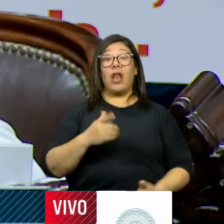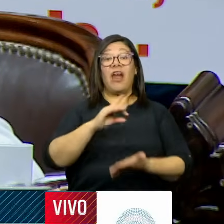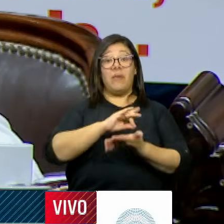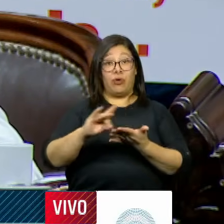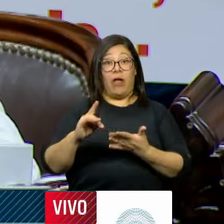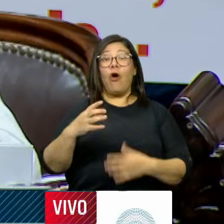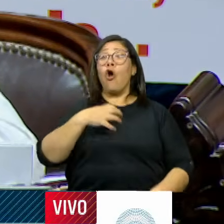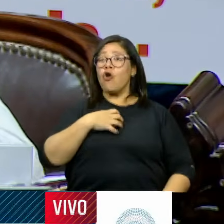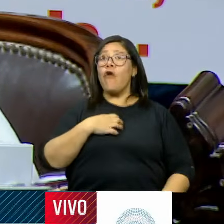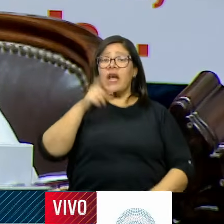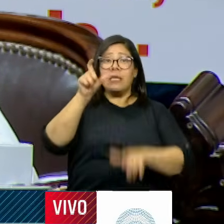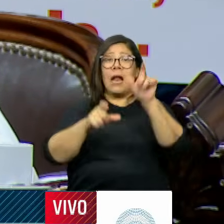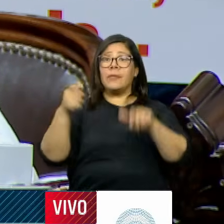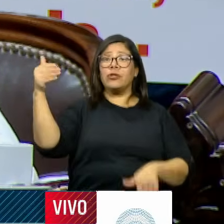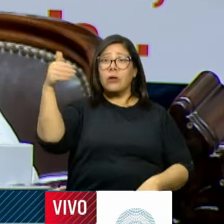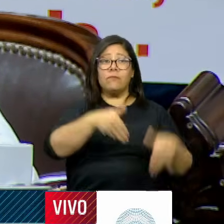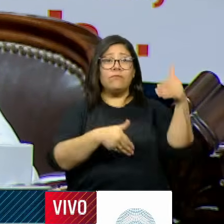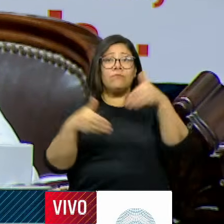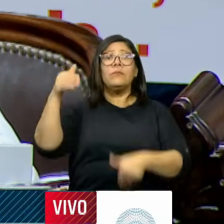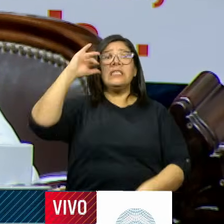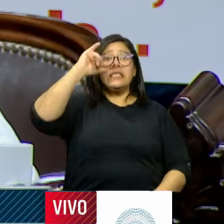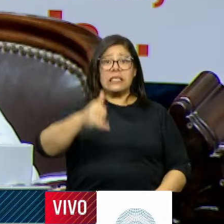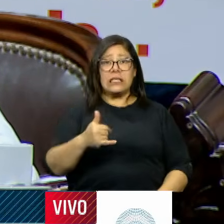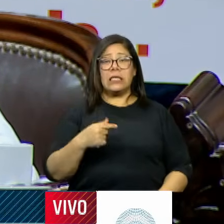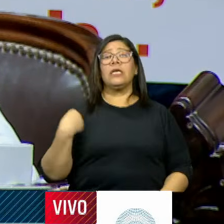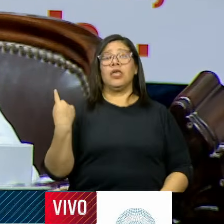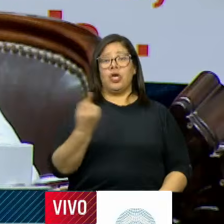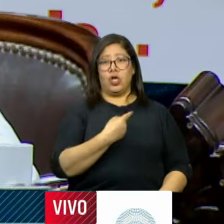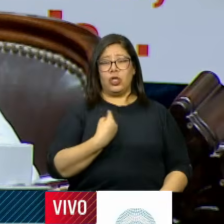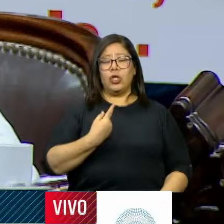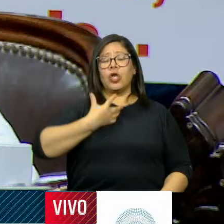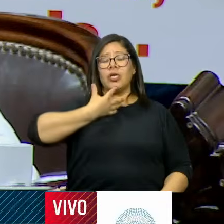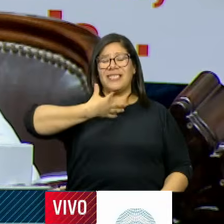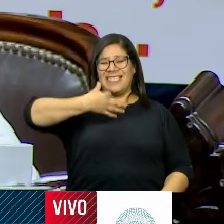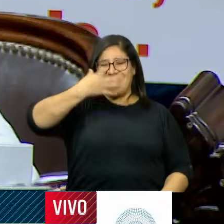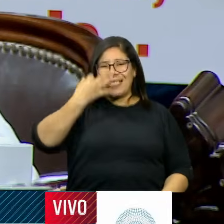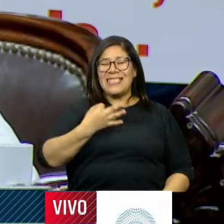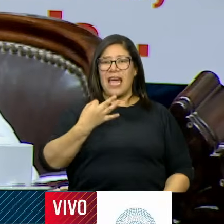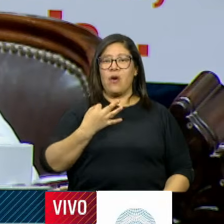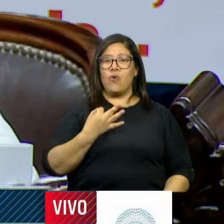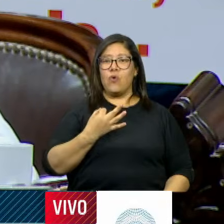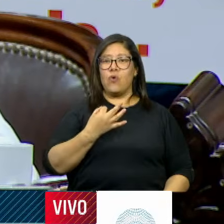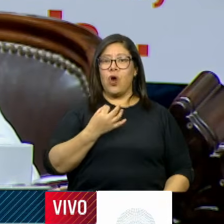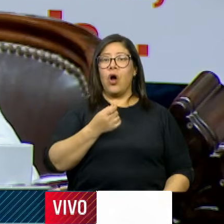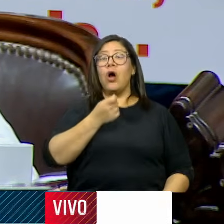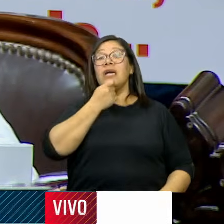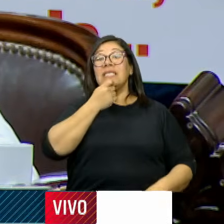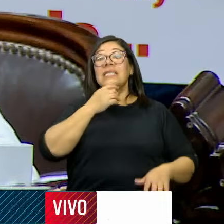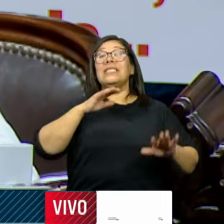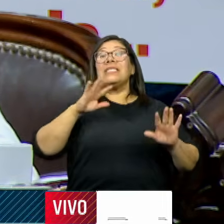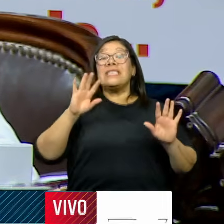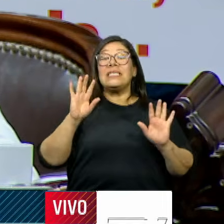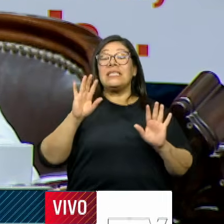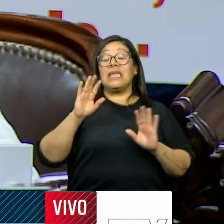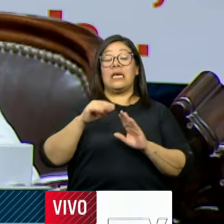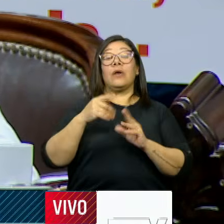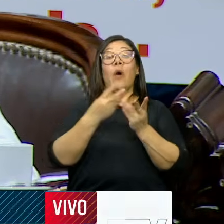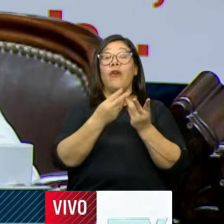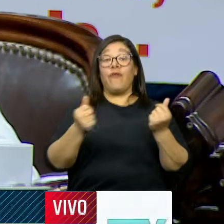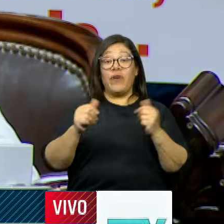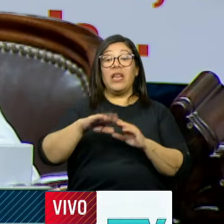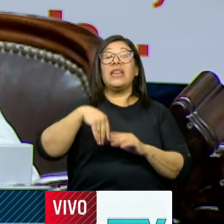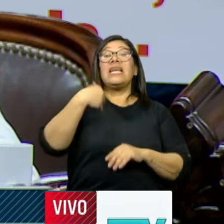en quienes estamos aquí sentados, haremos honor de la humildad cuando tengamos delante un micrófono de un periodista de señalar y nombre